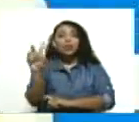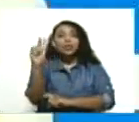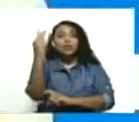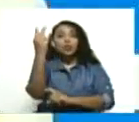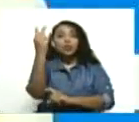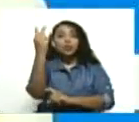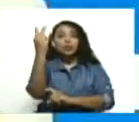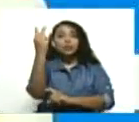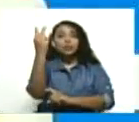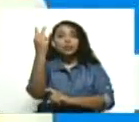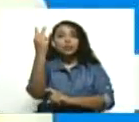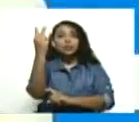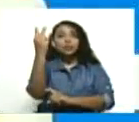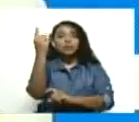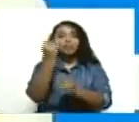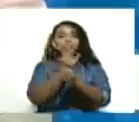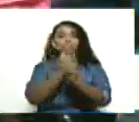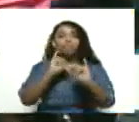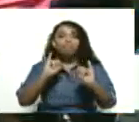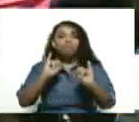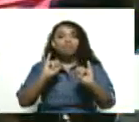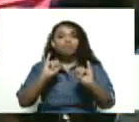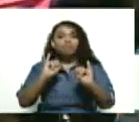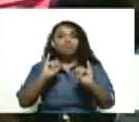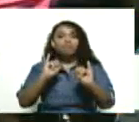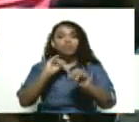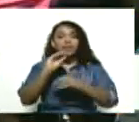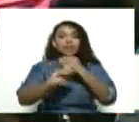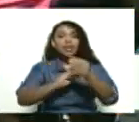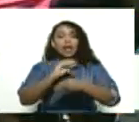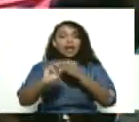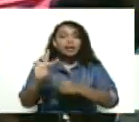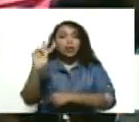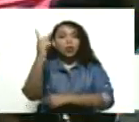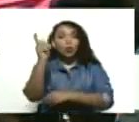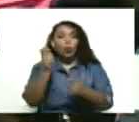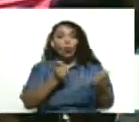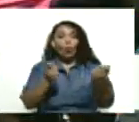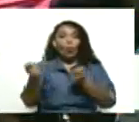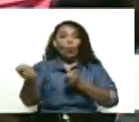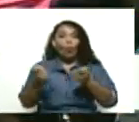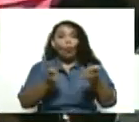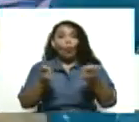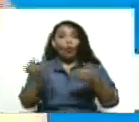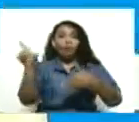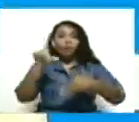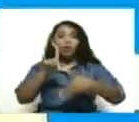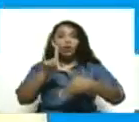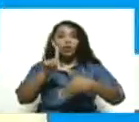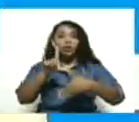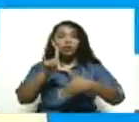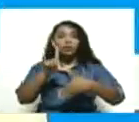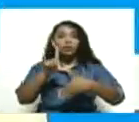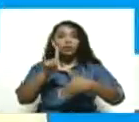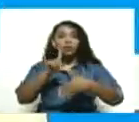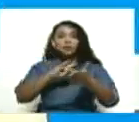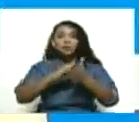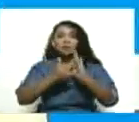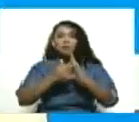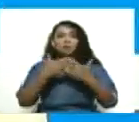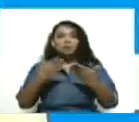segunda Independencia que sería la segunda descolonización en América Latina que significa